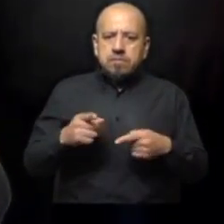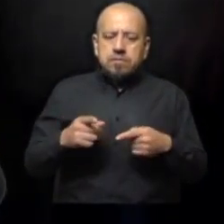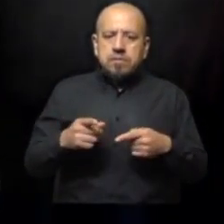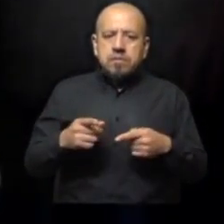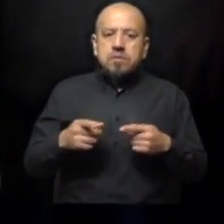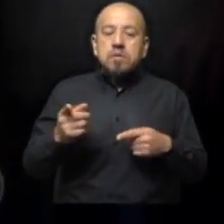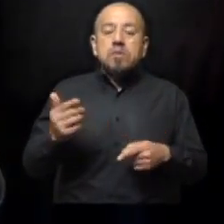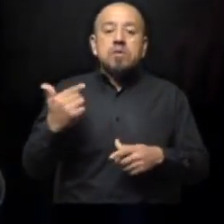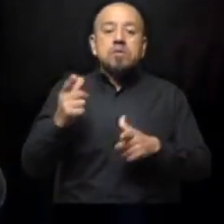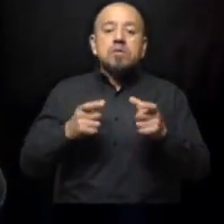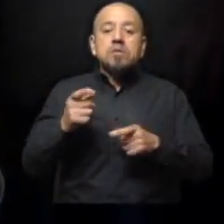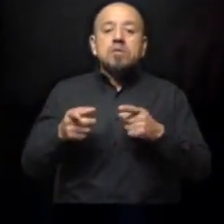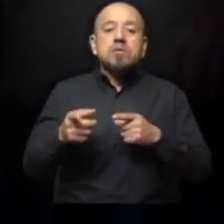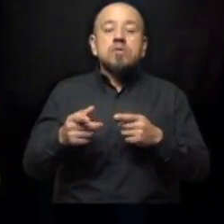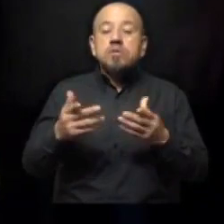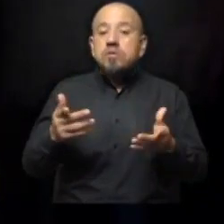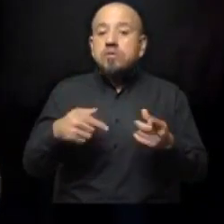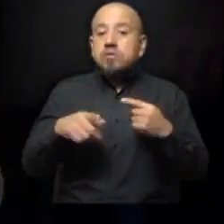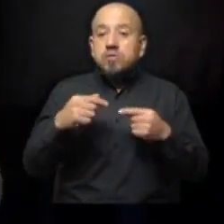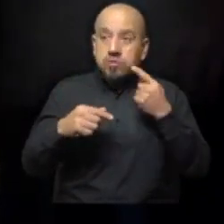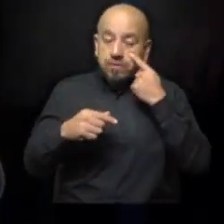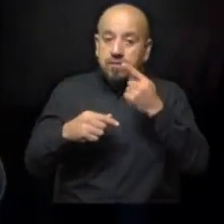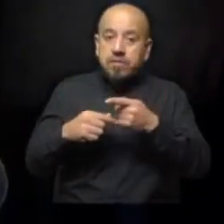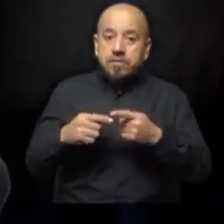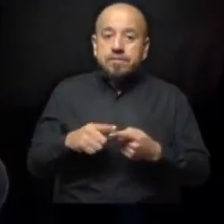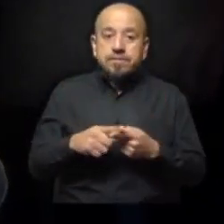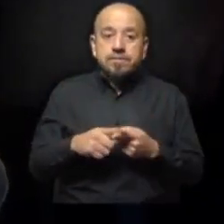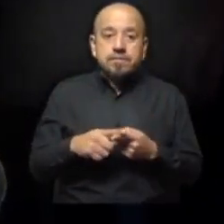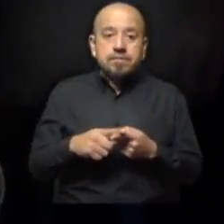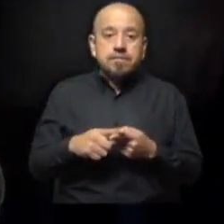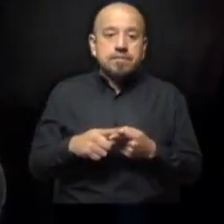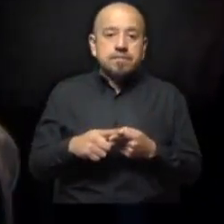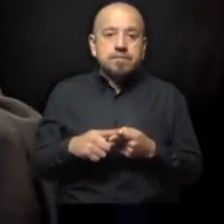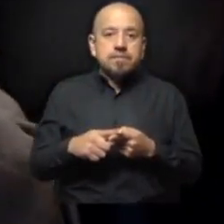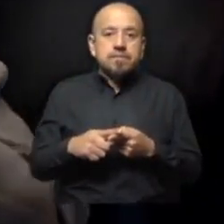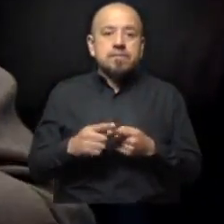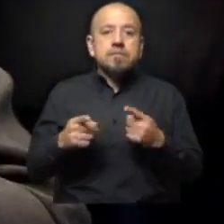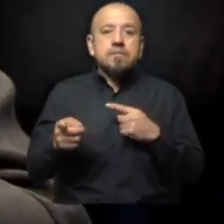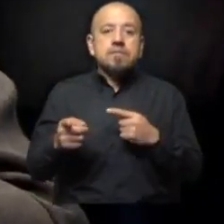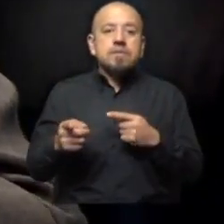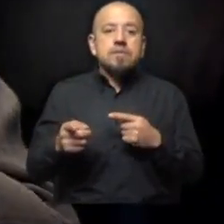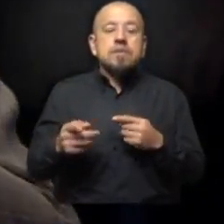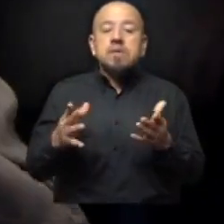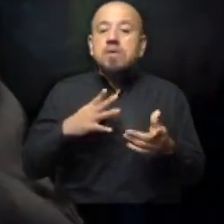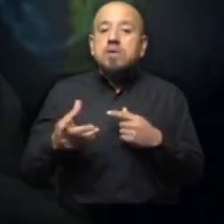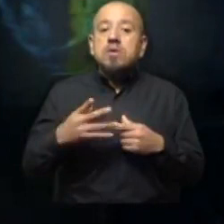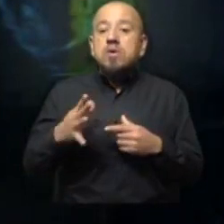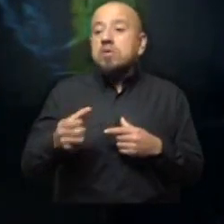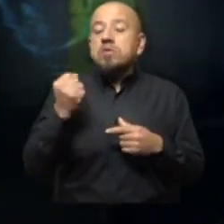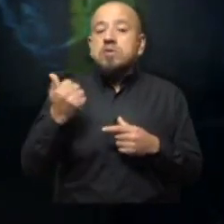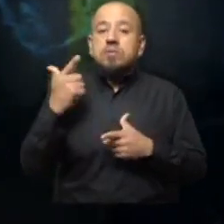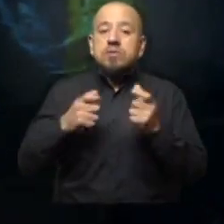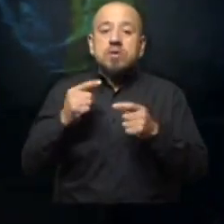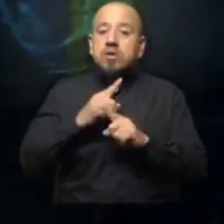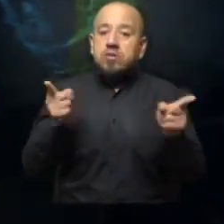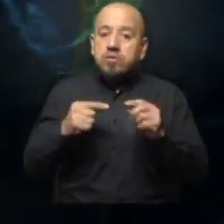a un público que no no te pueda ver por qué es todo un tema conquistar conquistar un público que no te